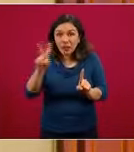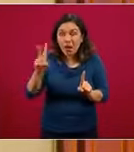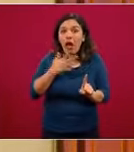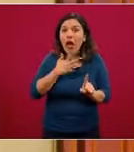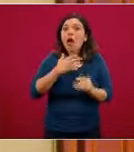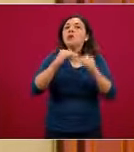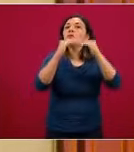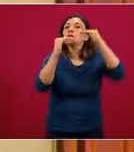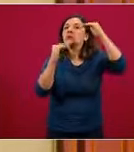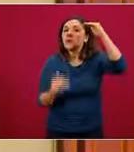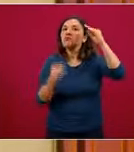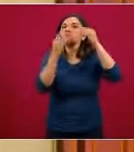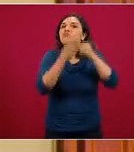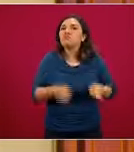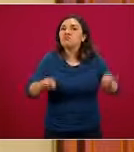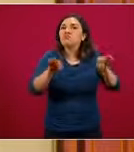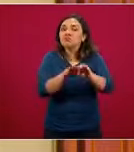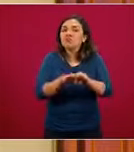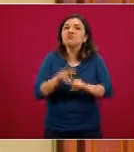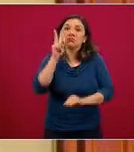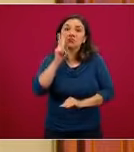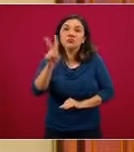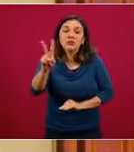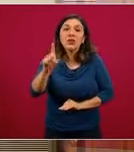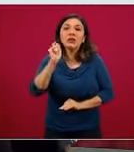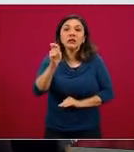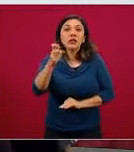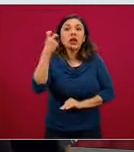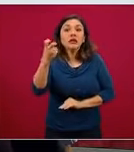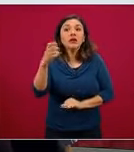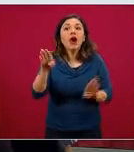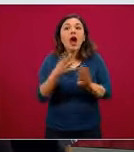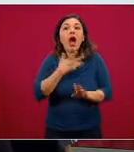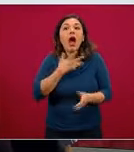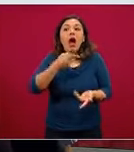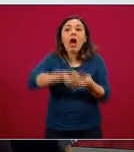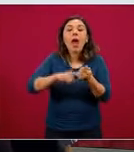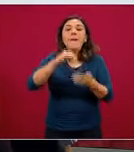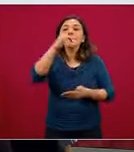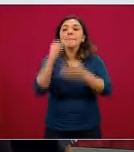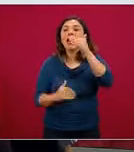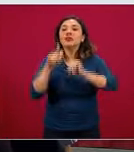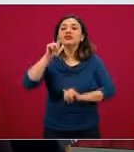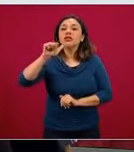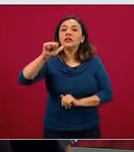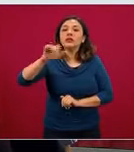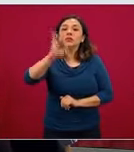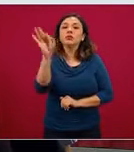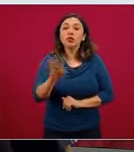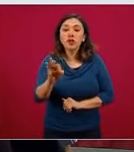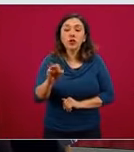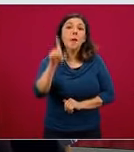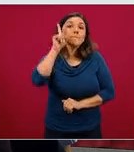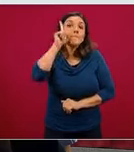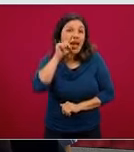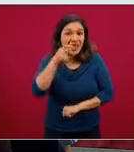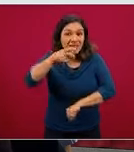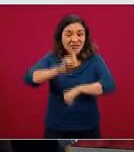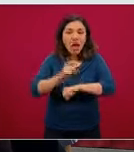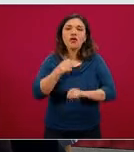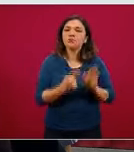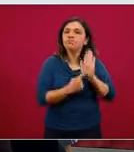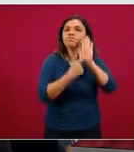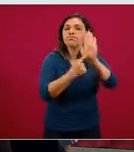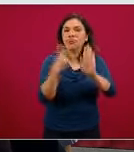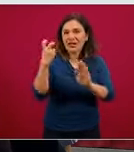un descenso importante, un descenso marcado que cierra con un menos 16%. El día de mañana presentaremos